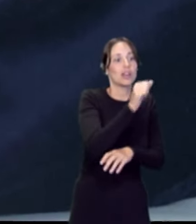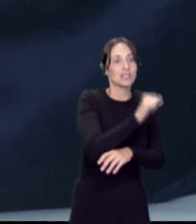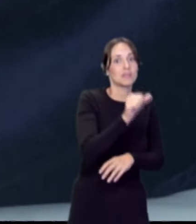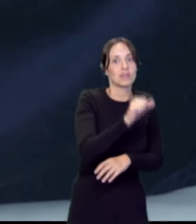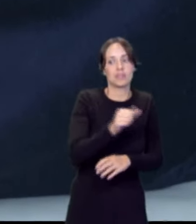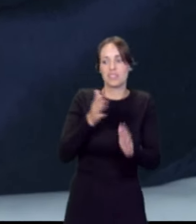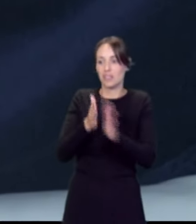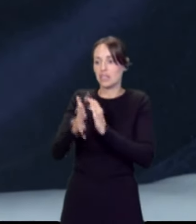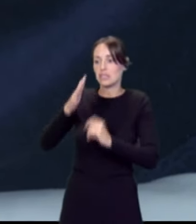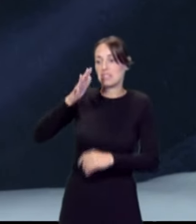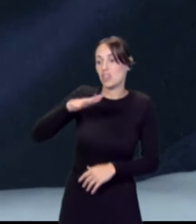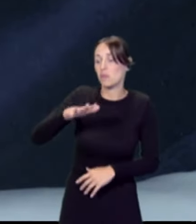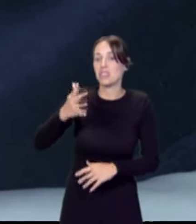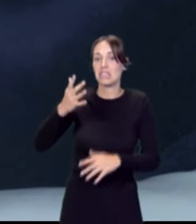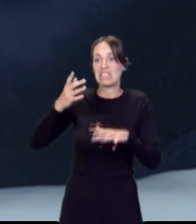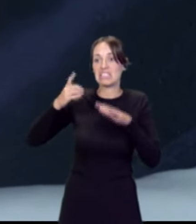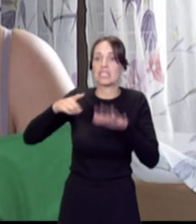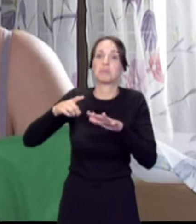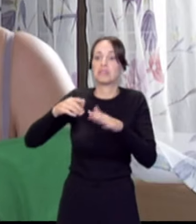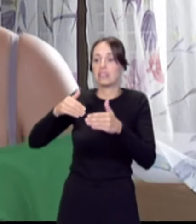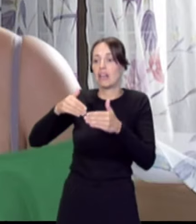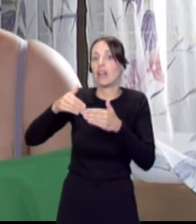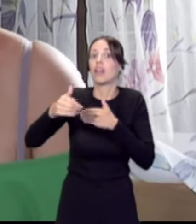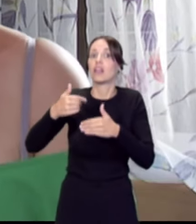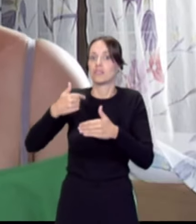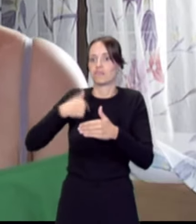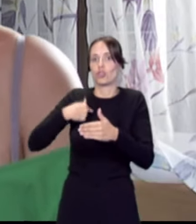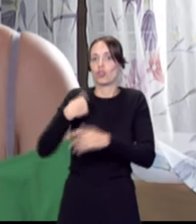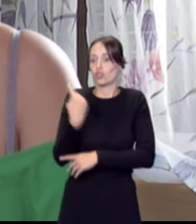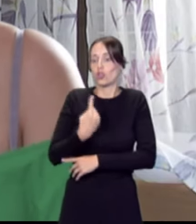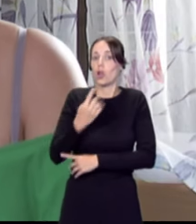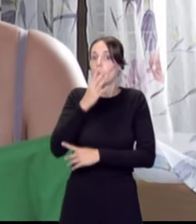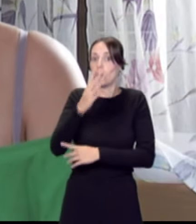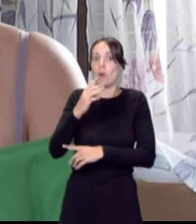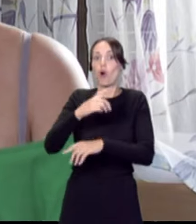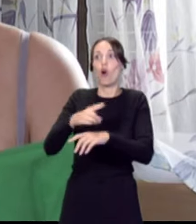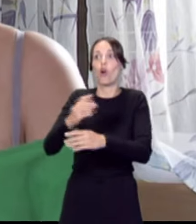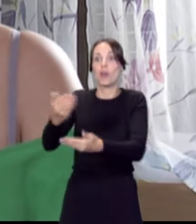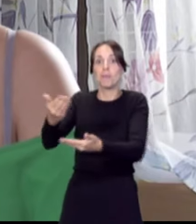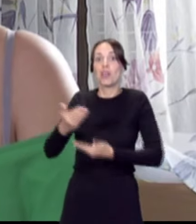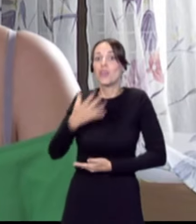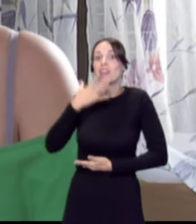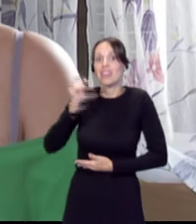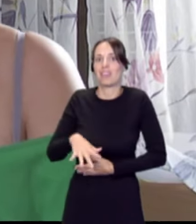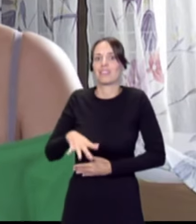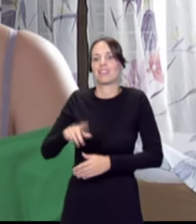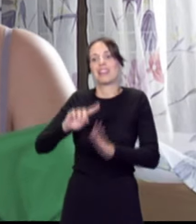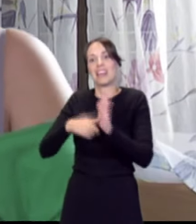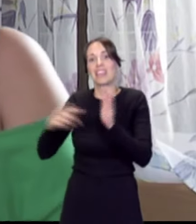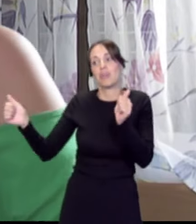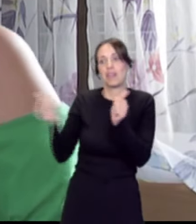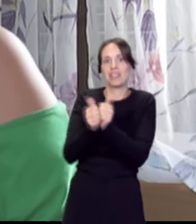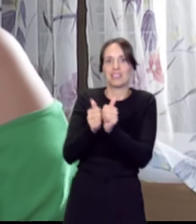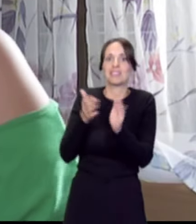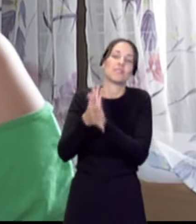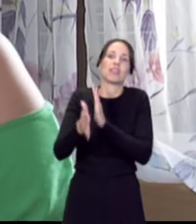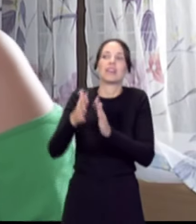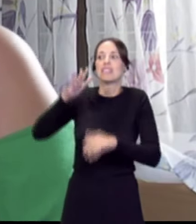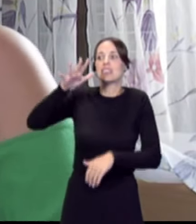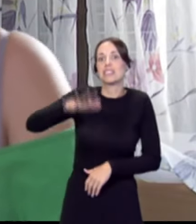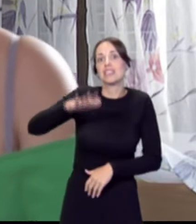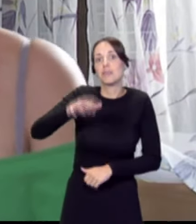sola, porque quien me puede aumentar esas horas de ayuda domiciliaria es la dependencia. Son 5 meses por delante que me quedan